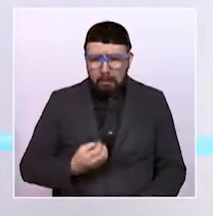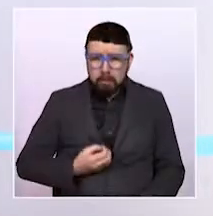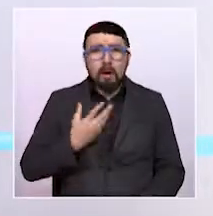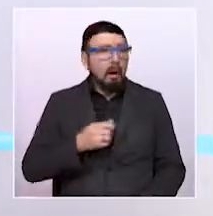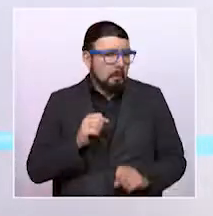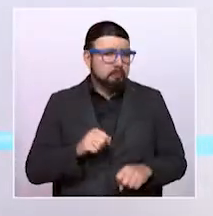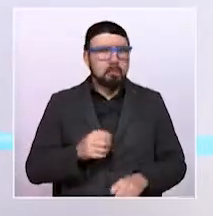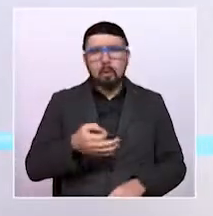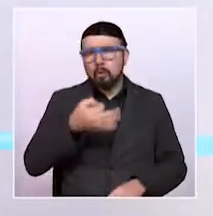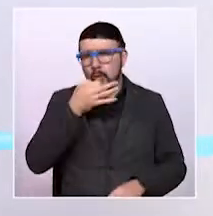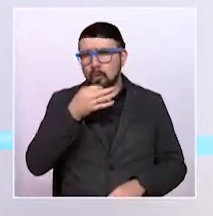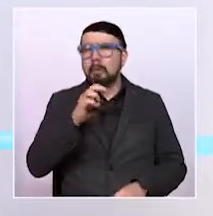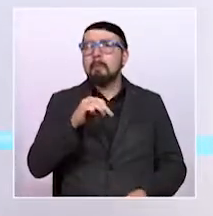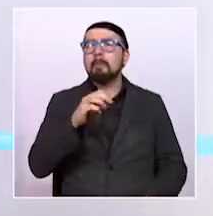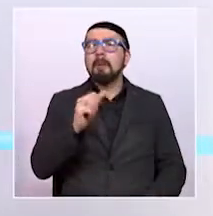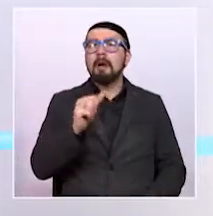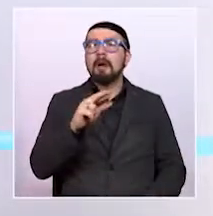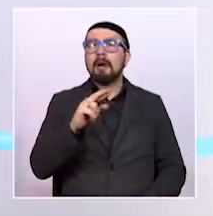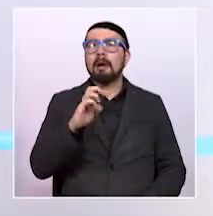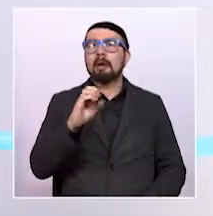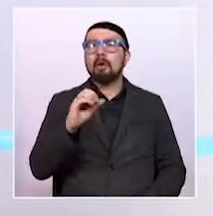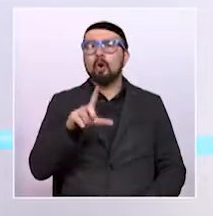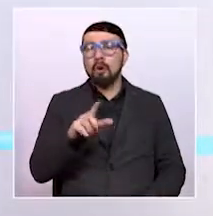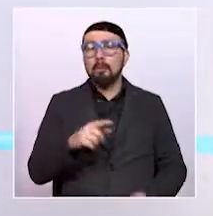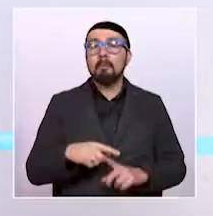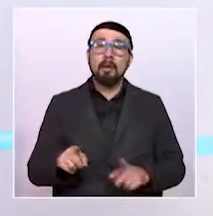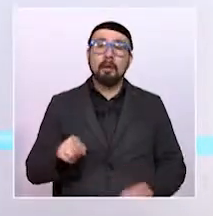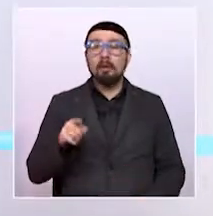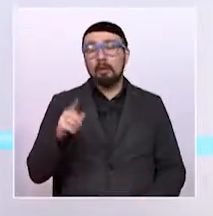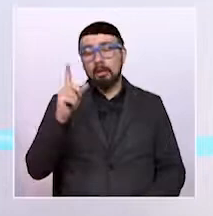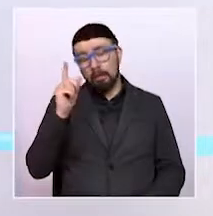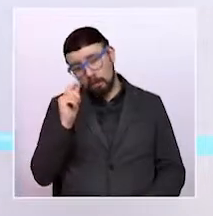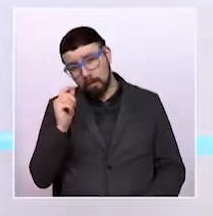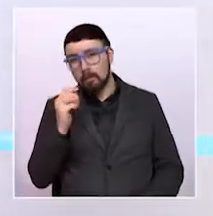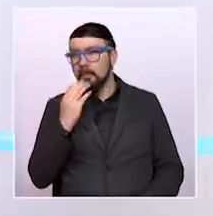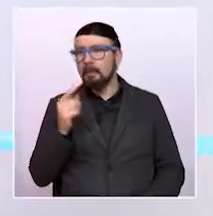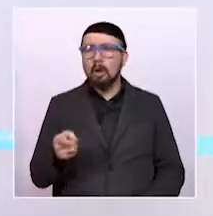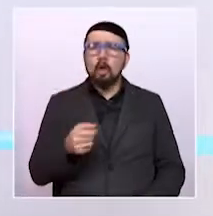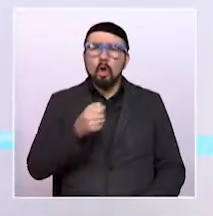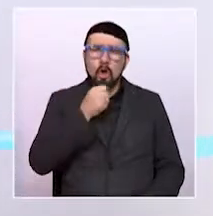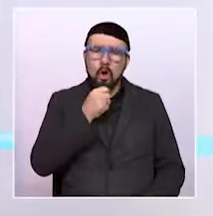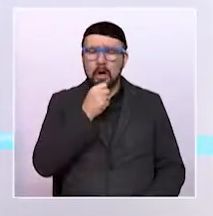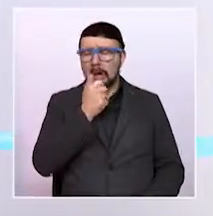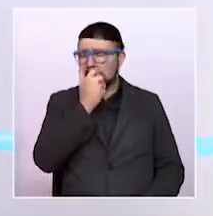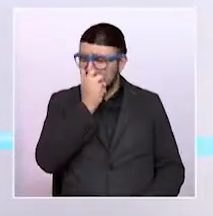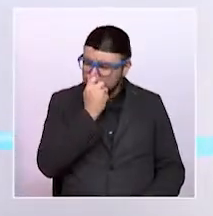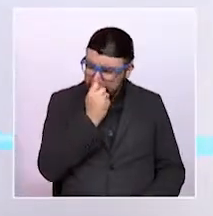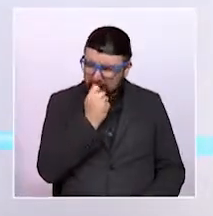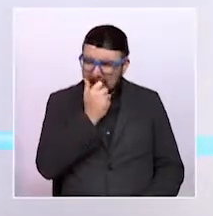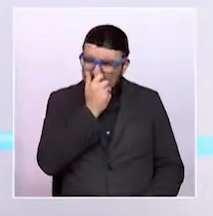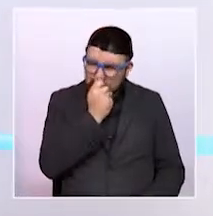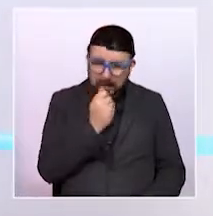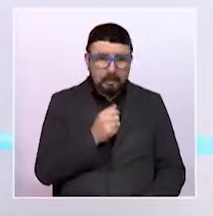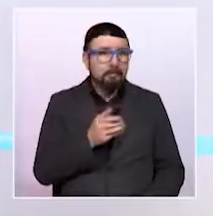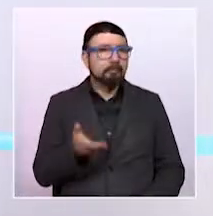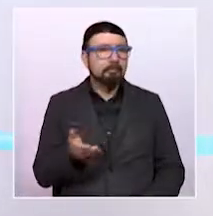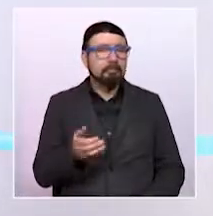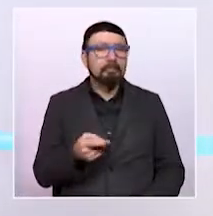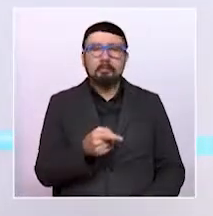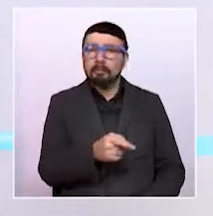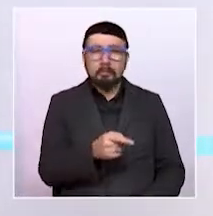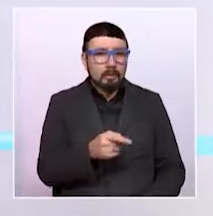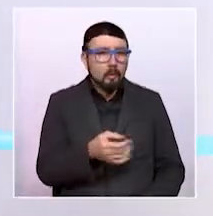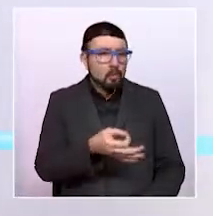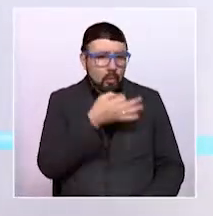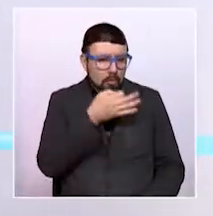pero el problema es que da mucho sueño entonces la paciente la gripa le da la rinitis el malestar los mosquitos el dime ni drina todo mareo no no hay